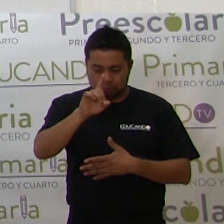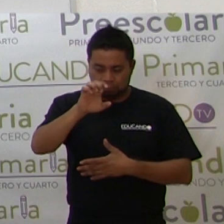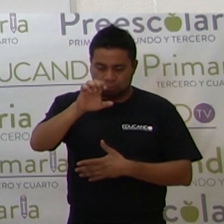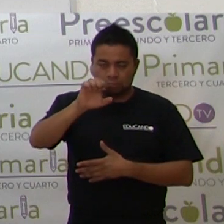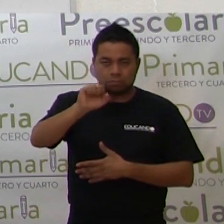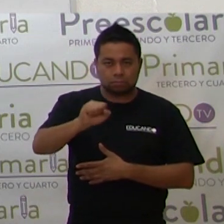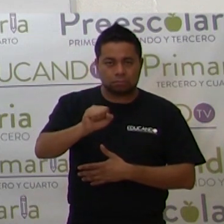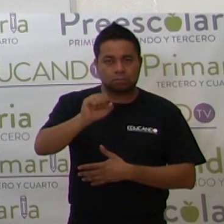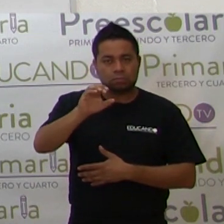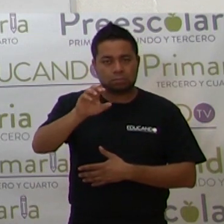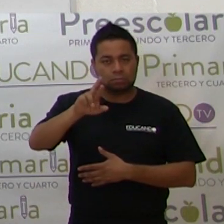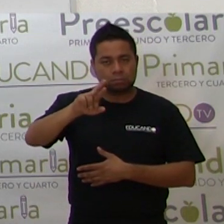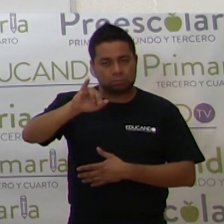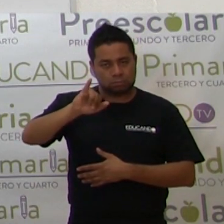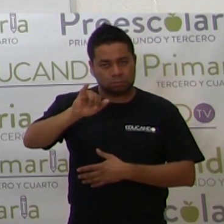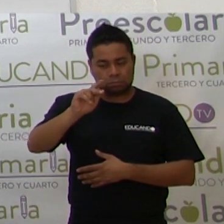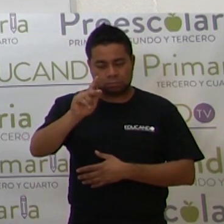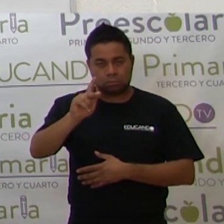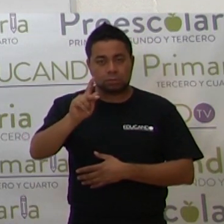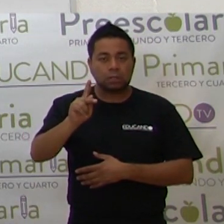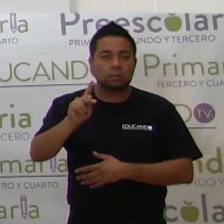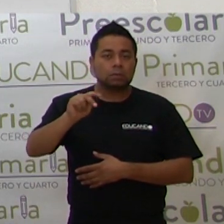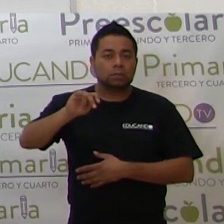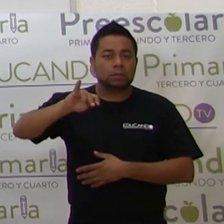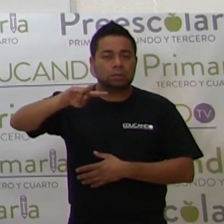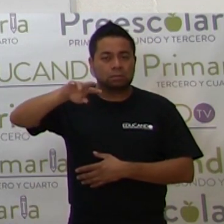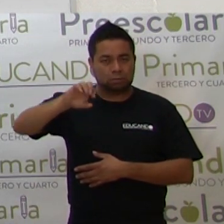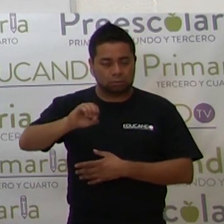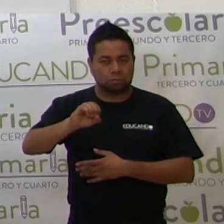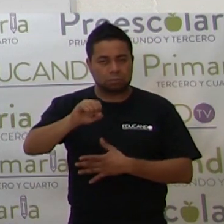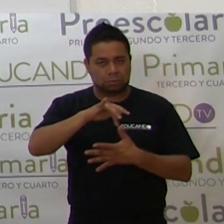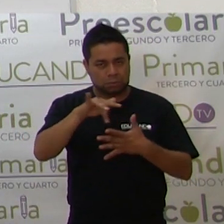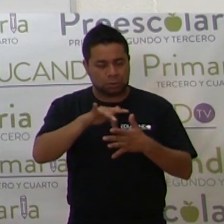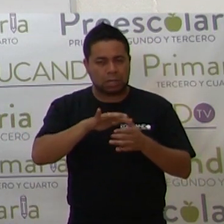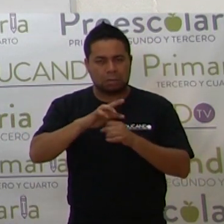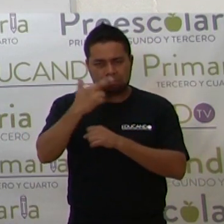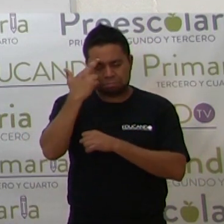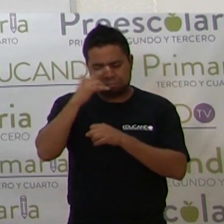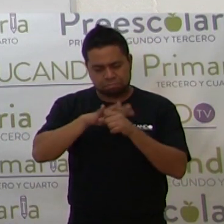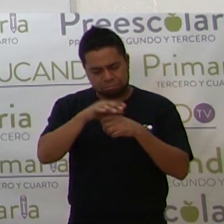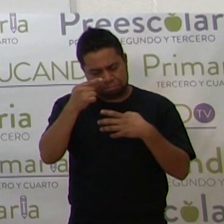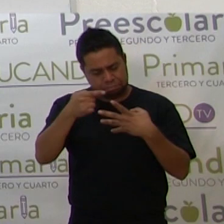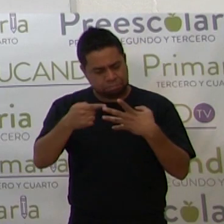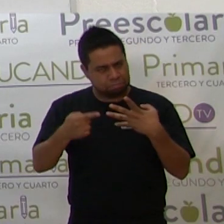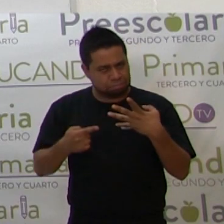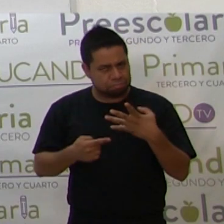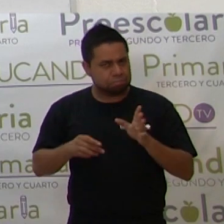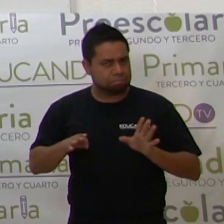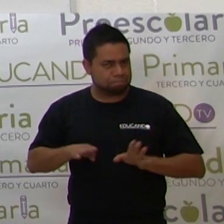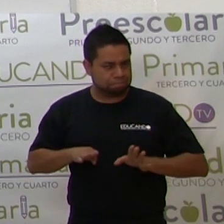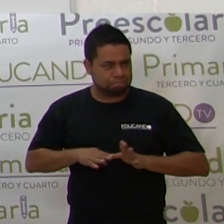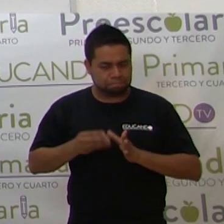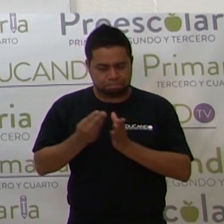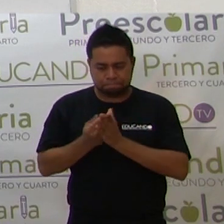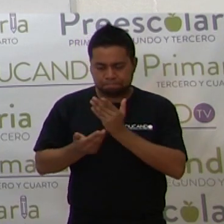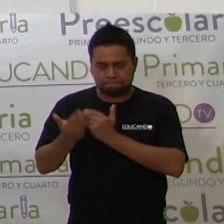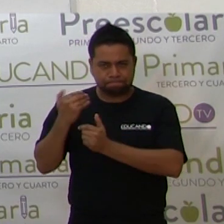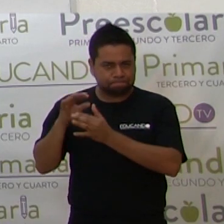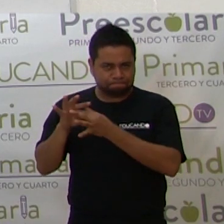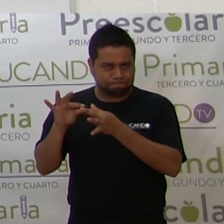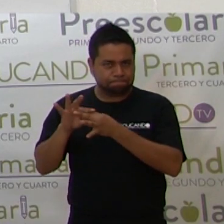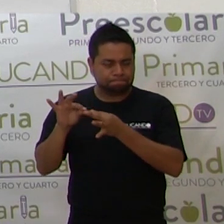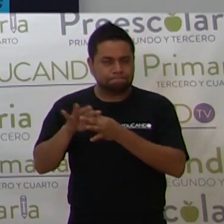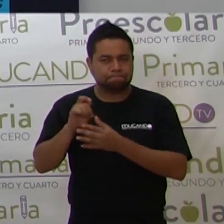descriptivo. ¿Bien? Vamos a leerlo y vamos a recordar cada una de las partes que en sesiones anteriores hemos trabajado.